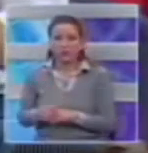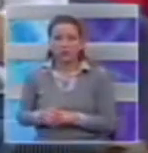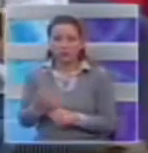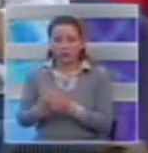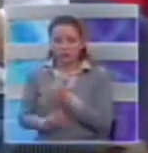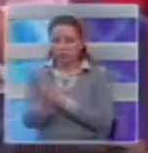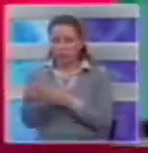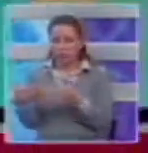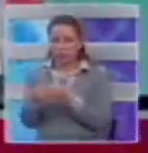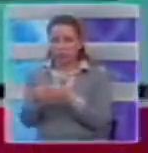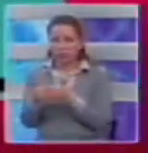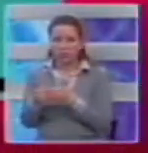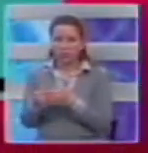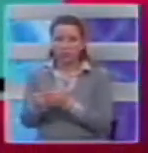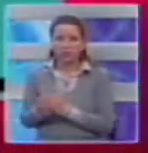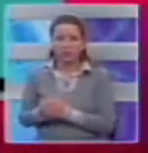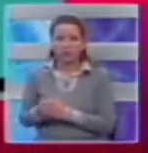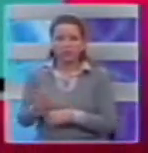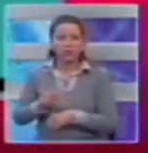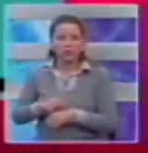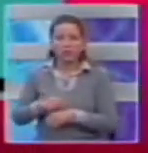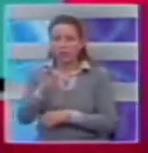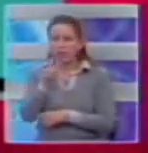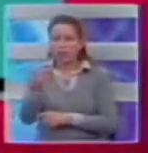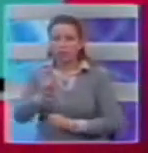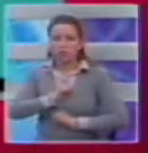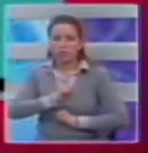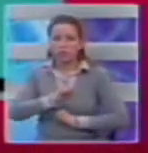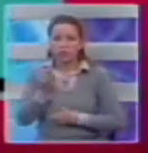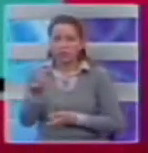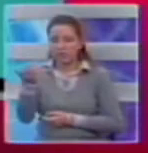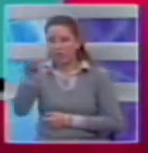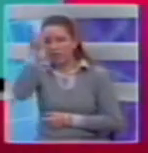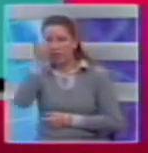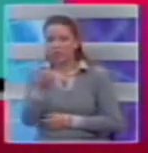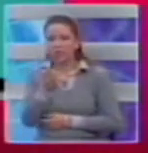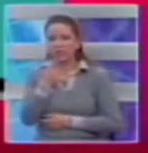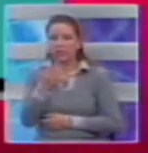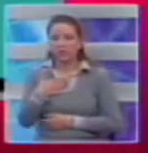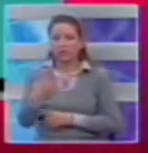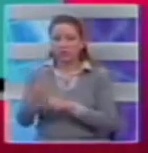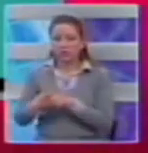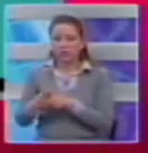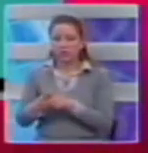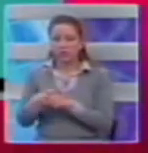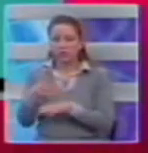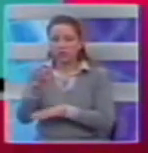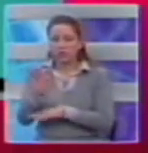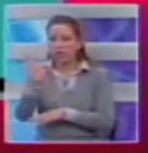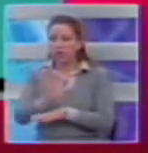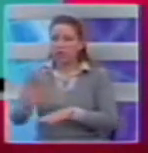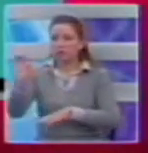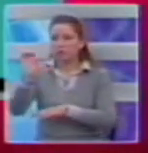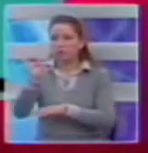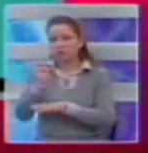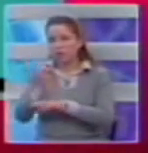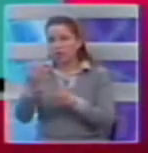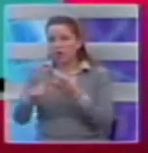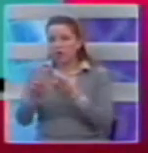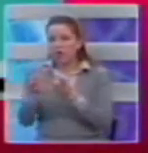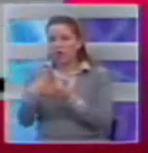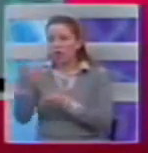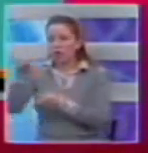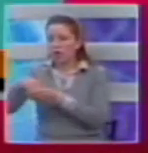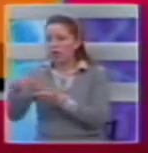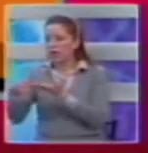de cada equipo, de la disponibilidad de cada equipo, lo pone el propietario. El propietario es el que decide, yo puedo alquilar mis equipos a nivel nacional o yo puedo